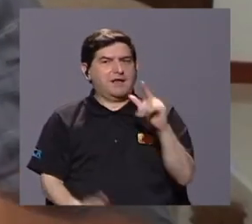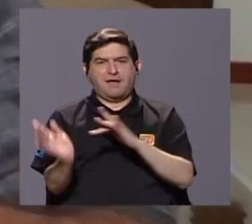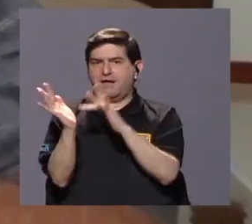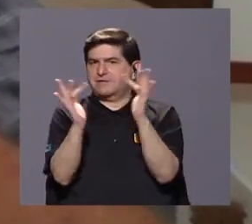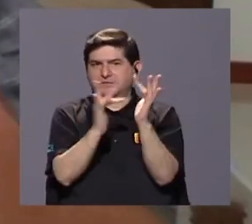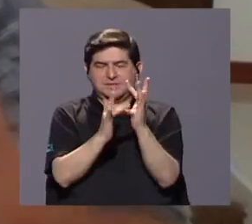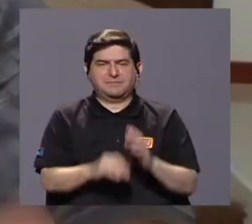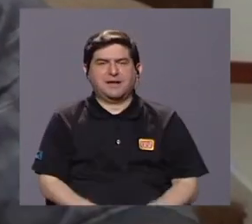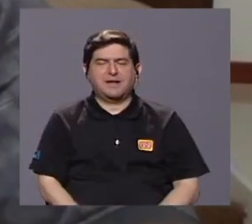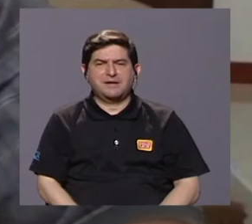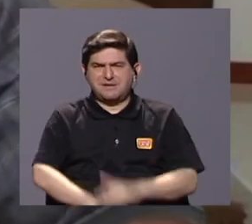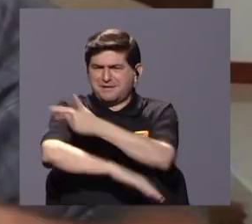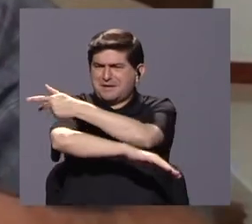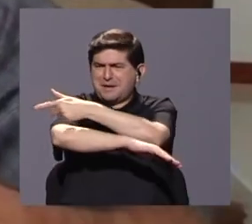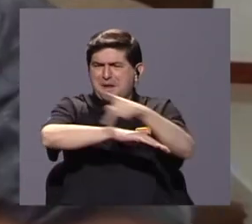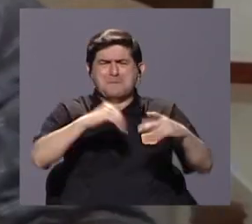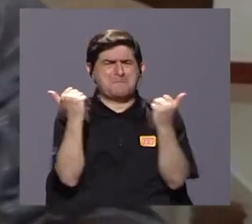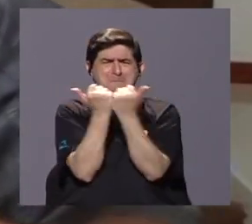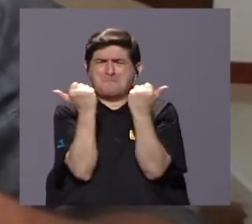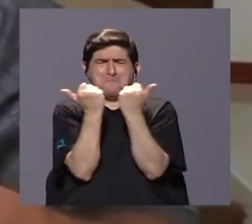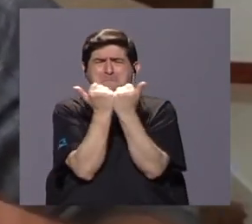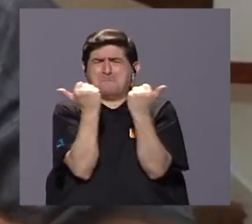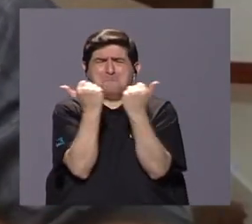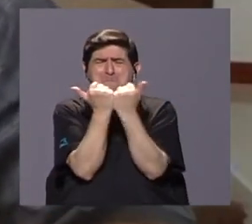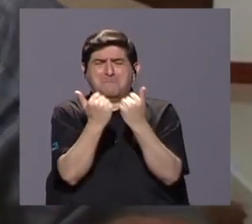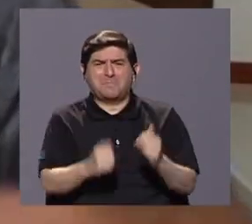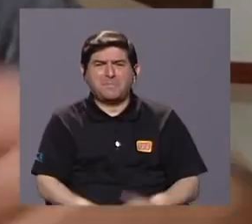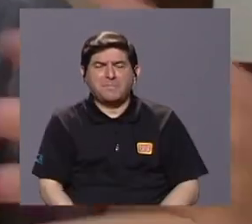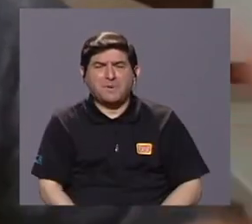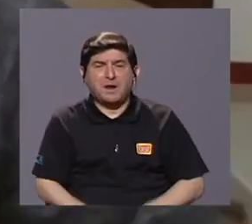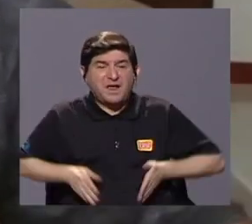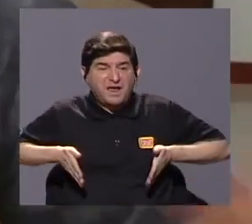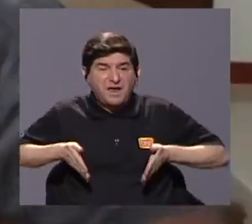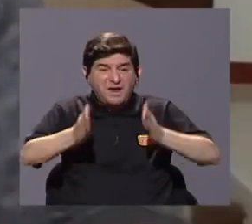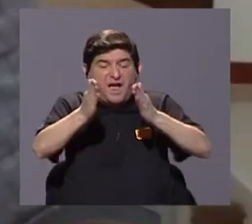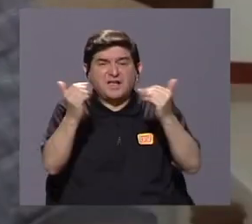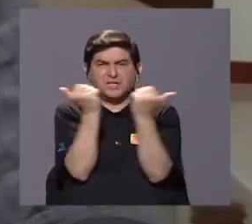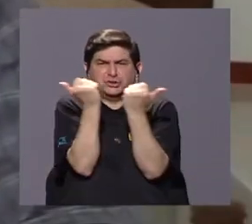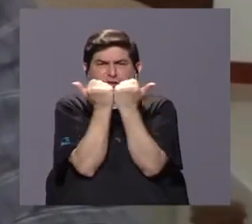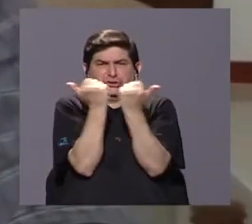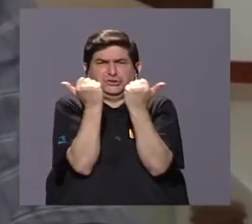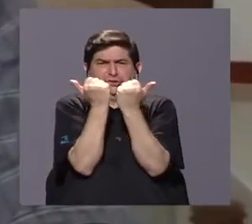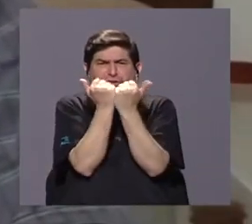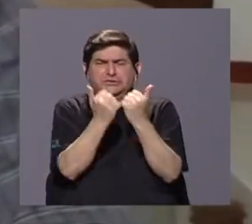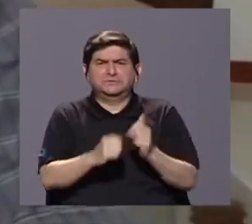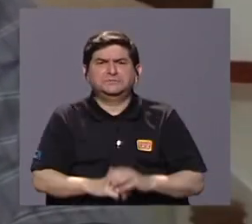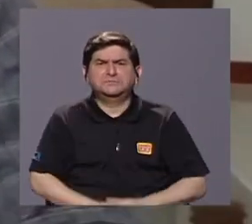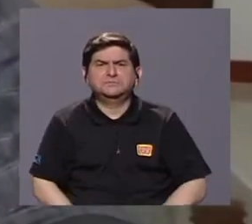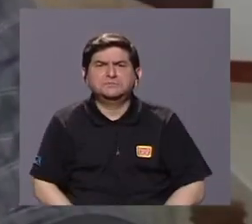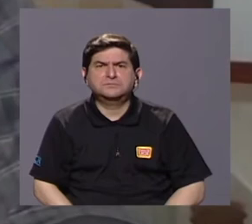Cuando vemos las playas llenas, cuando vemos las calles llenas y todo esto,